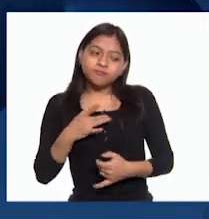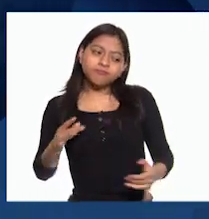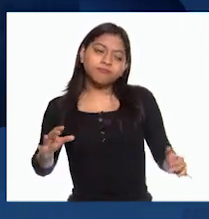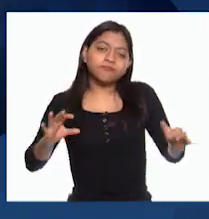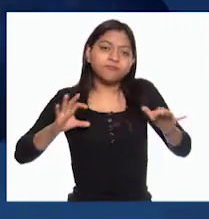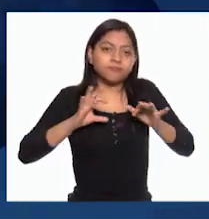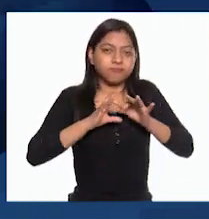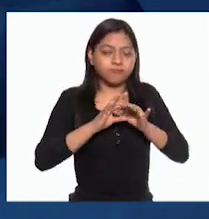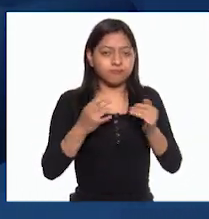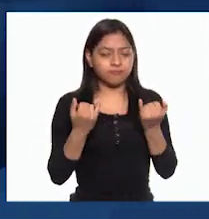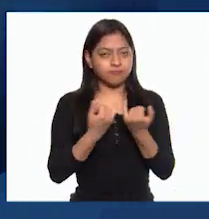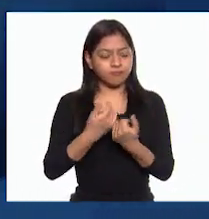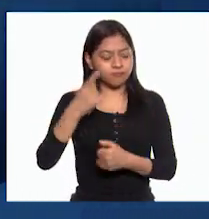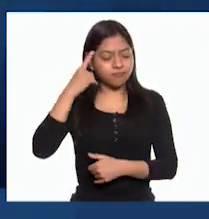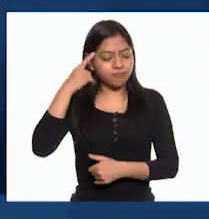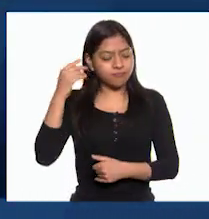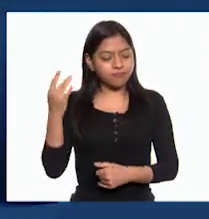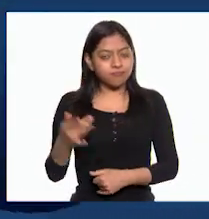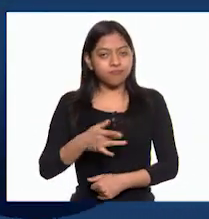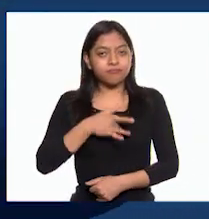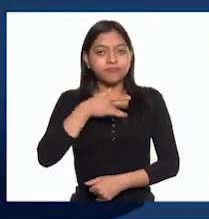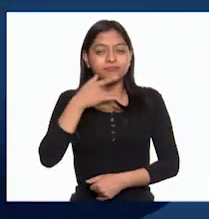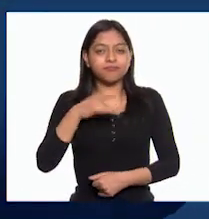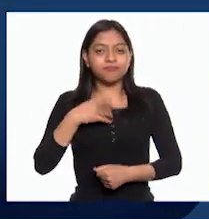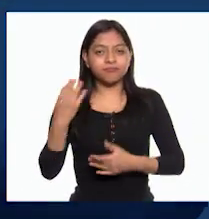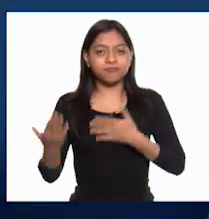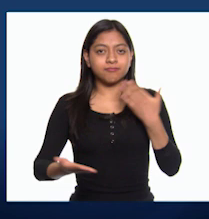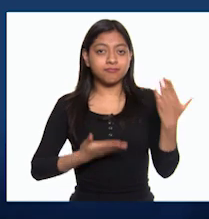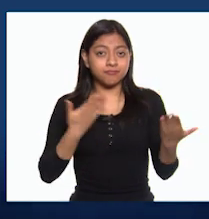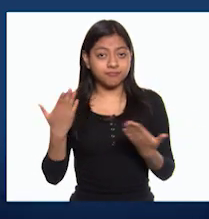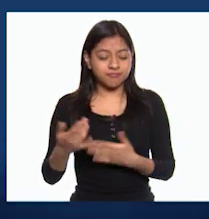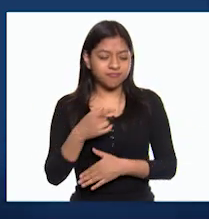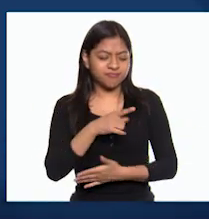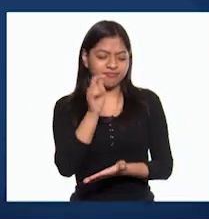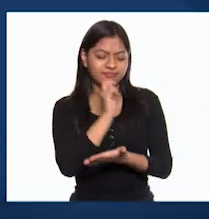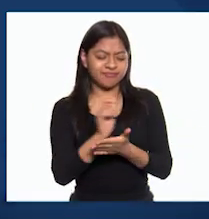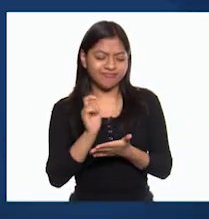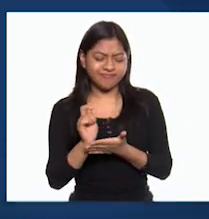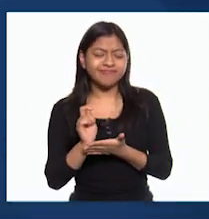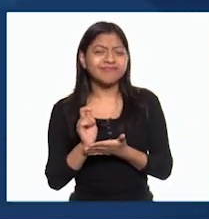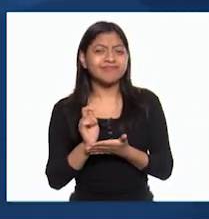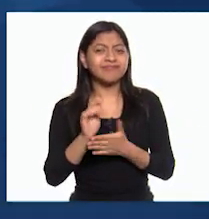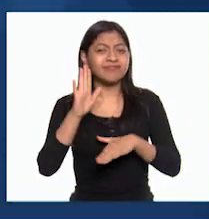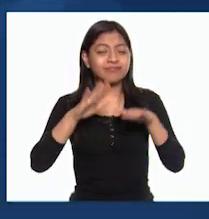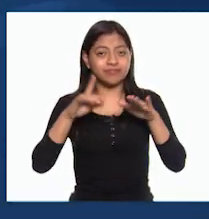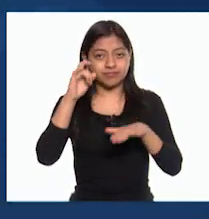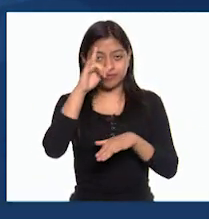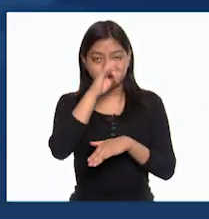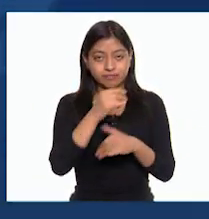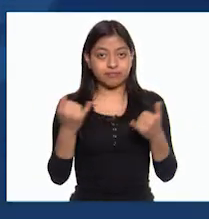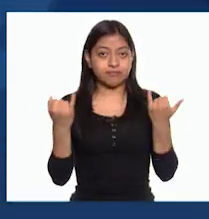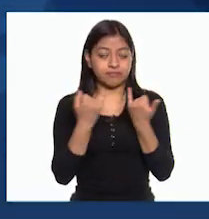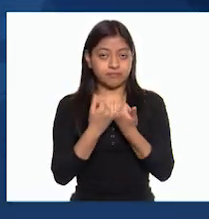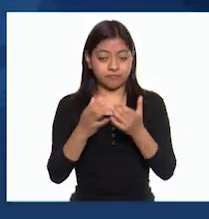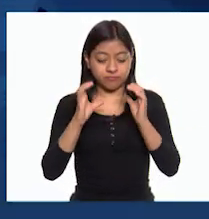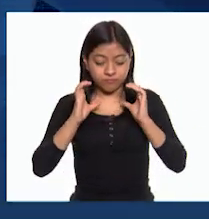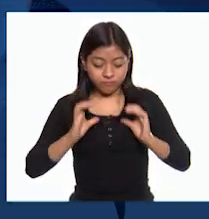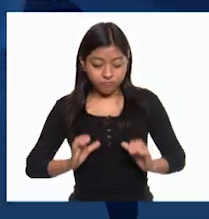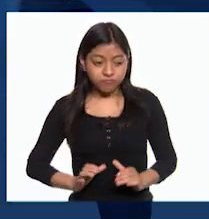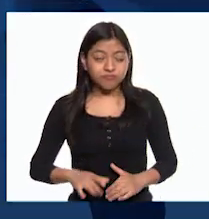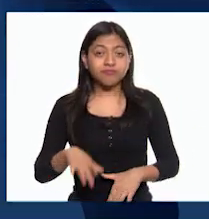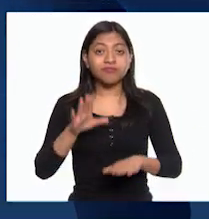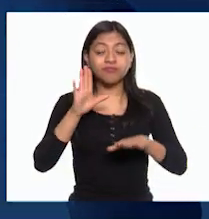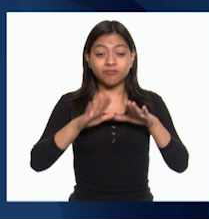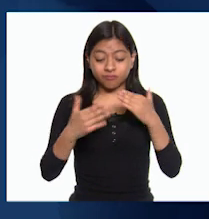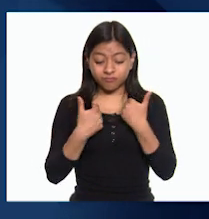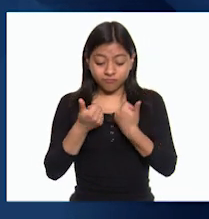la exaltación del pensamiento, aunque éste sea torpe en detrimento de la existencia y de la acción corporal, aun